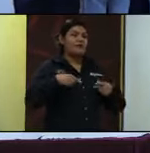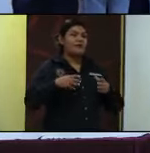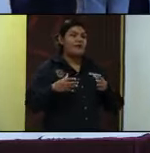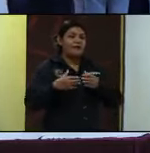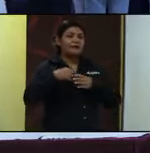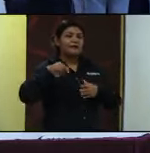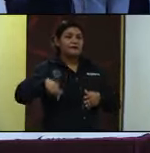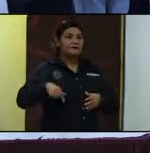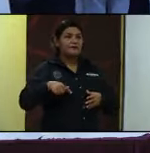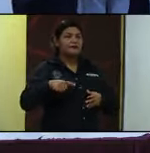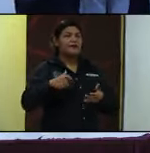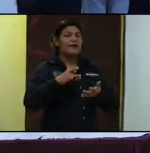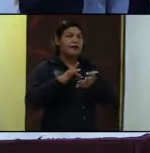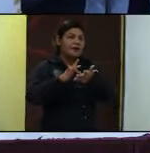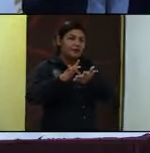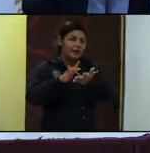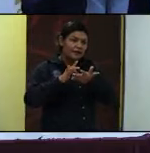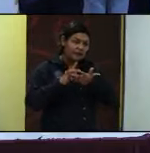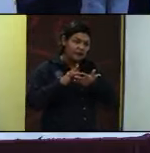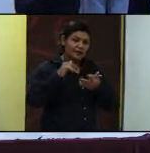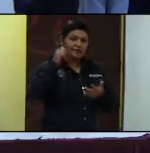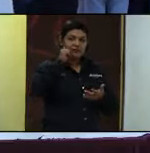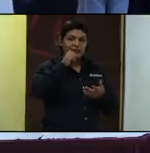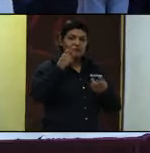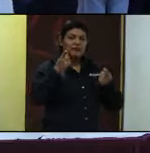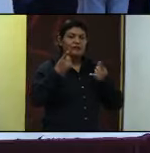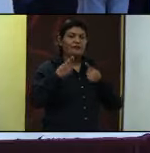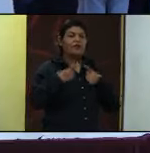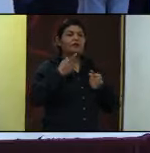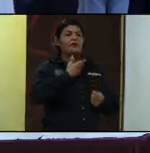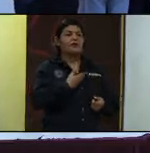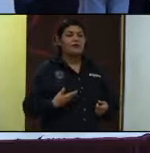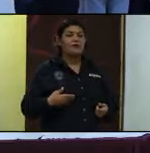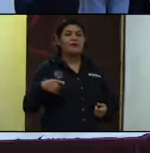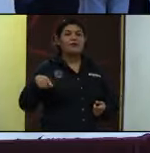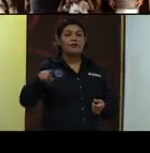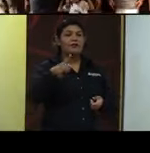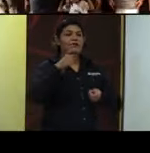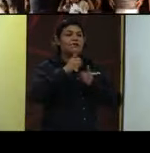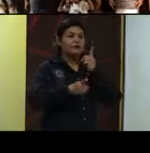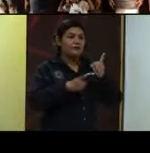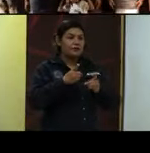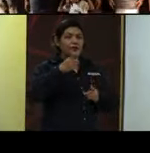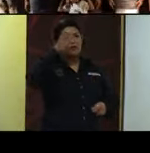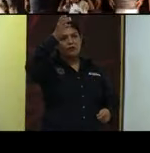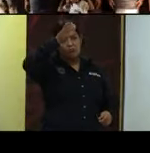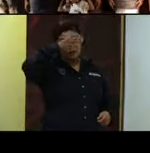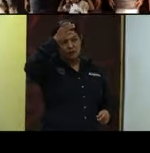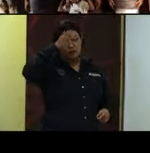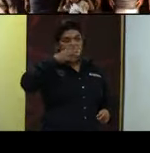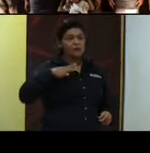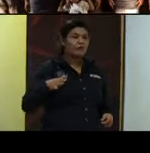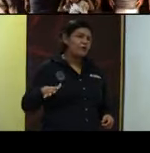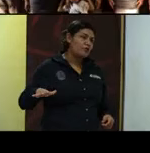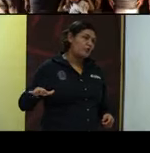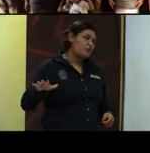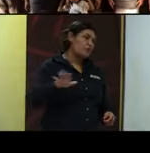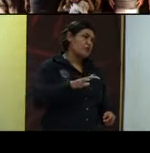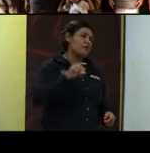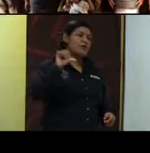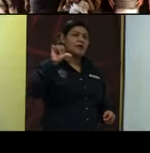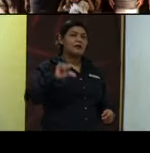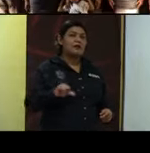tierra, del apoyo incondicional que nos brinda usted, la Dirección de Deportes, de Cultura, o sea, todos aquí